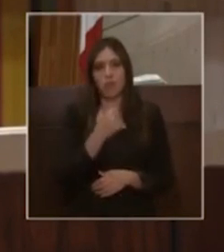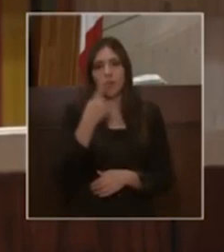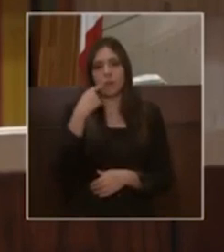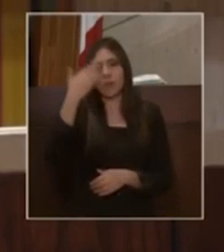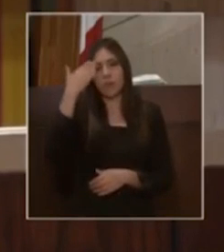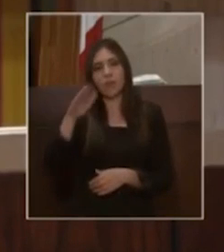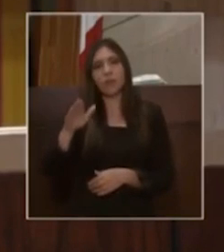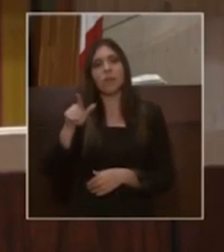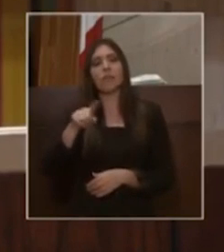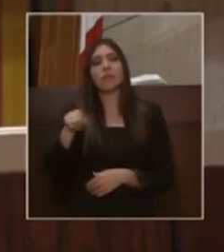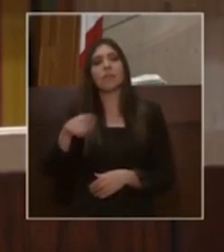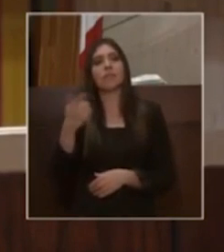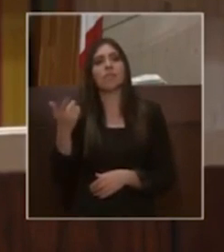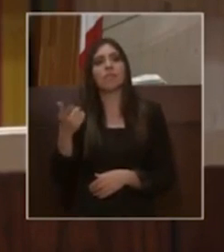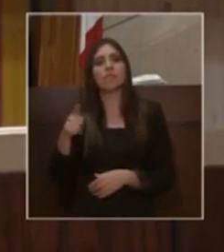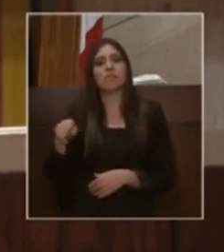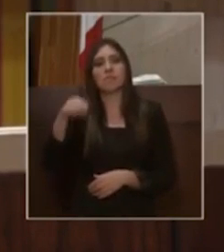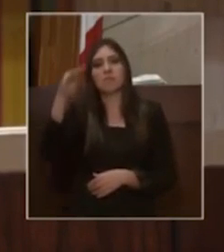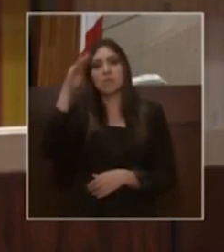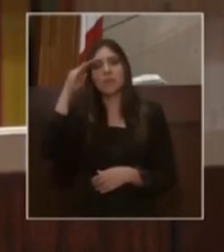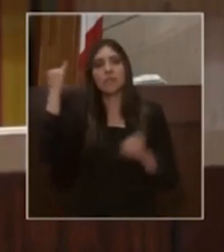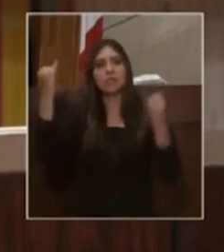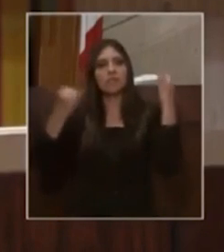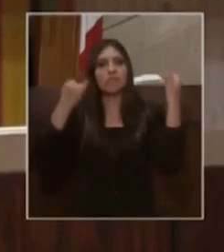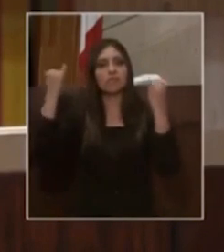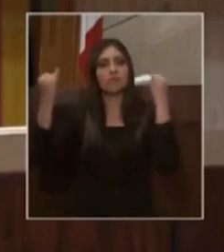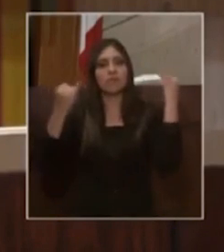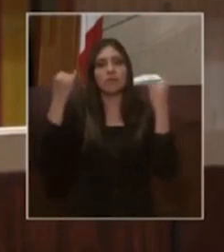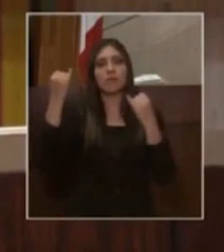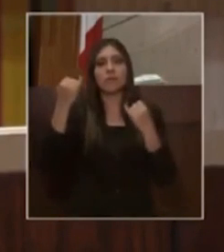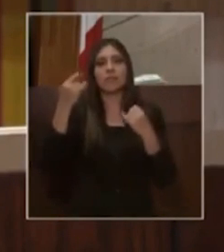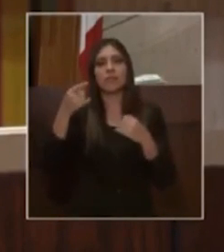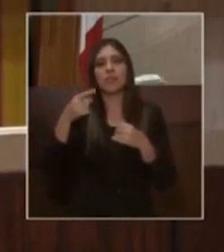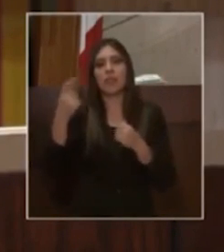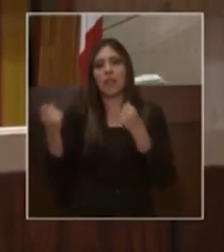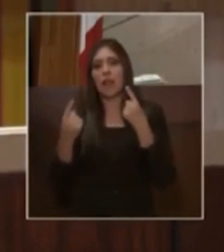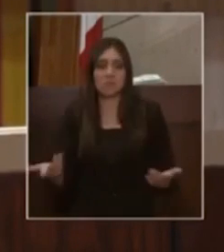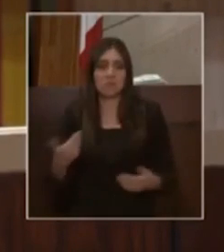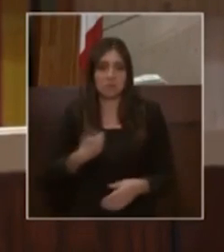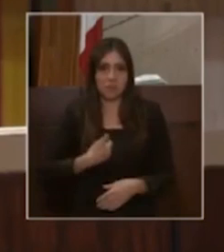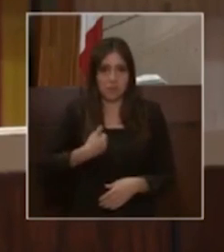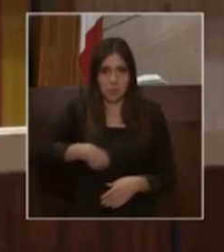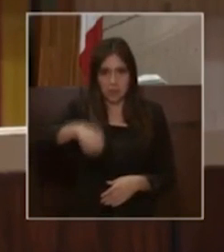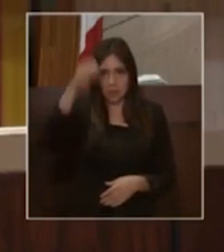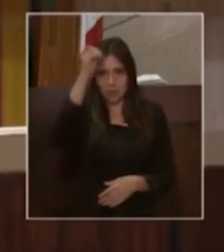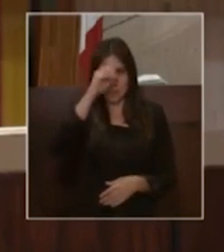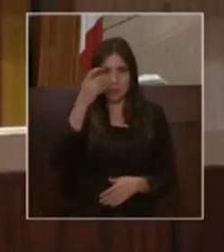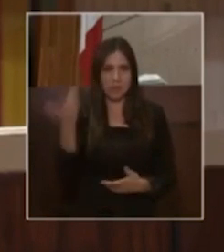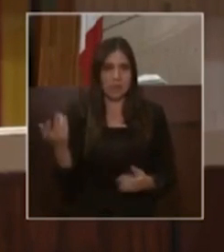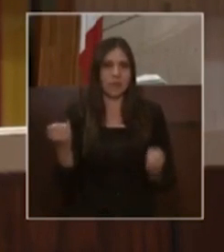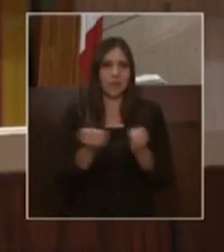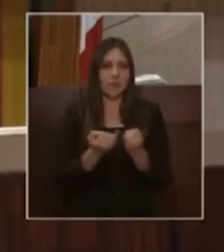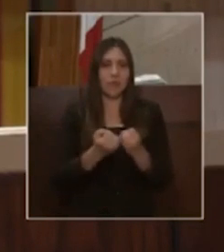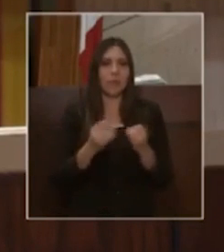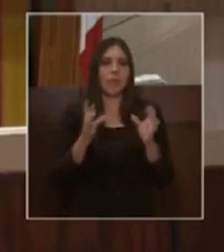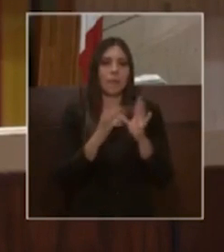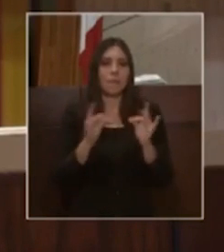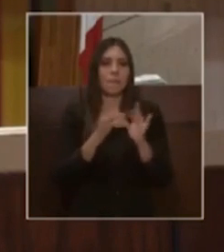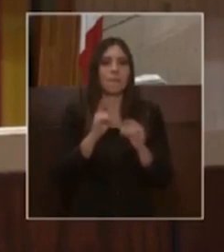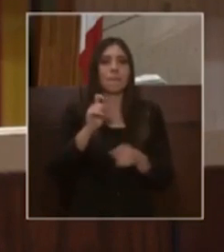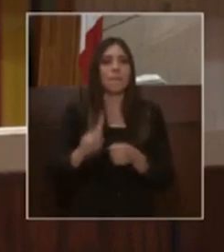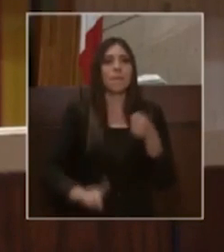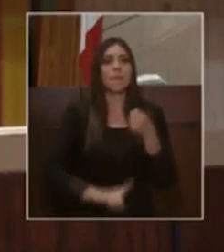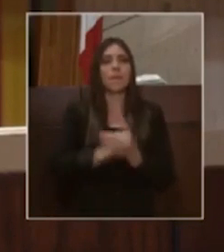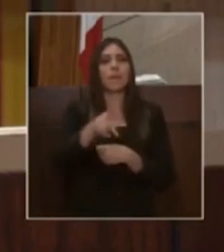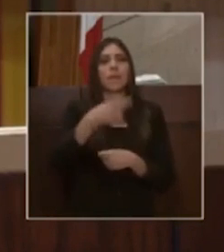interpretaciones de una afectación a la equidad. Se señala también afectación a quien